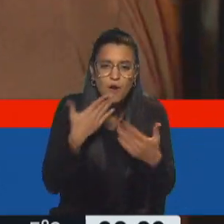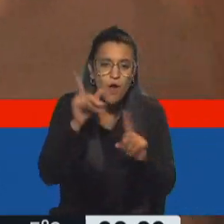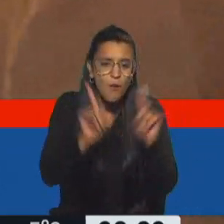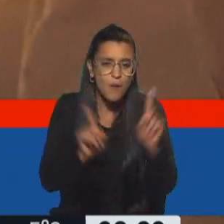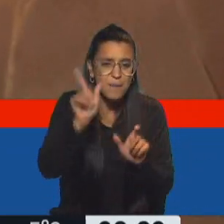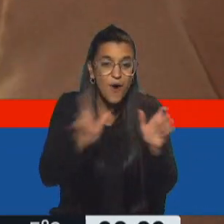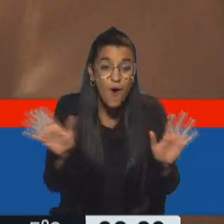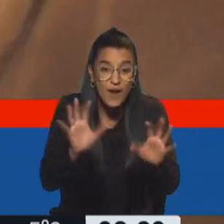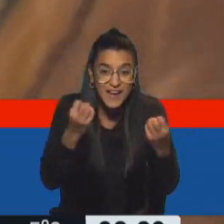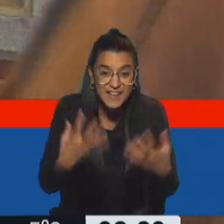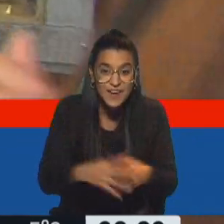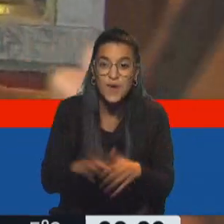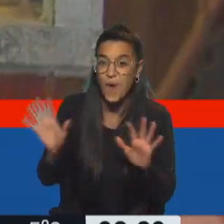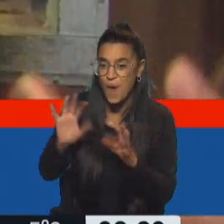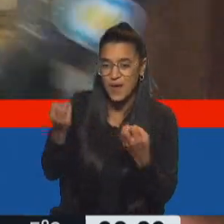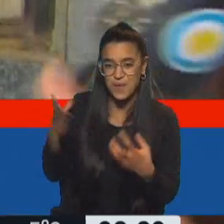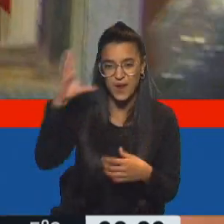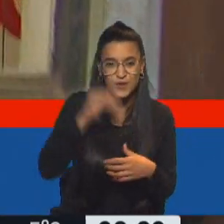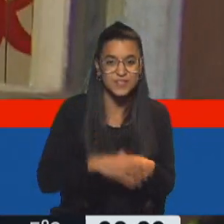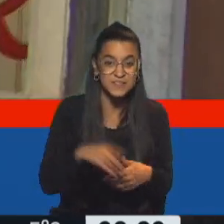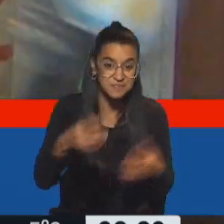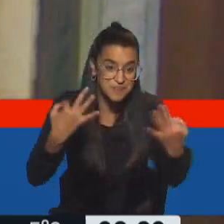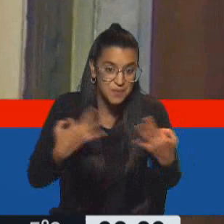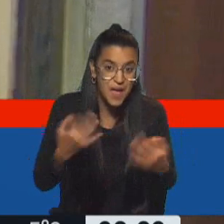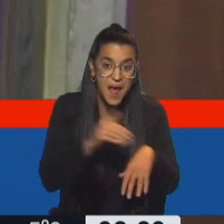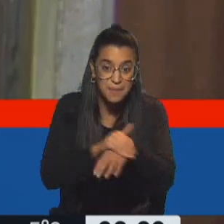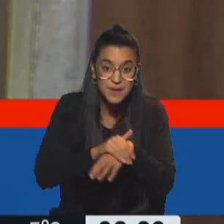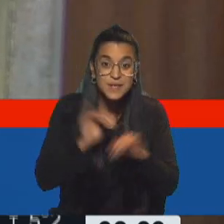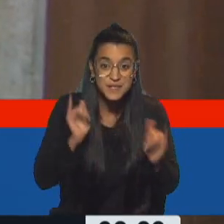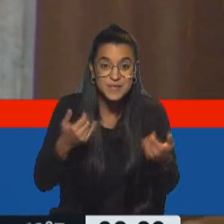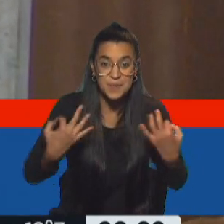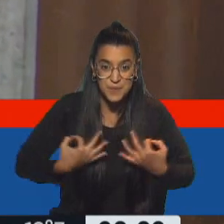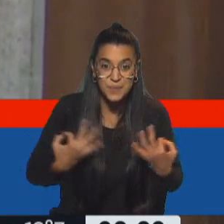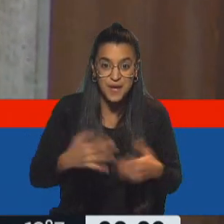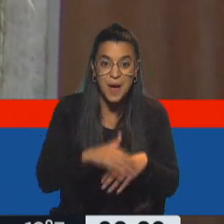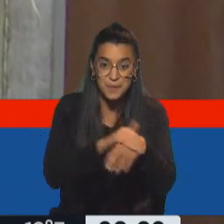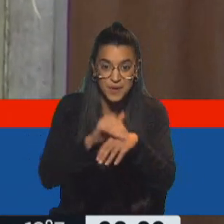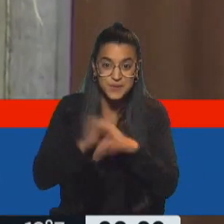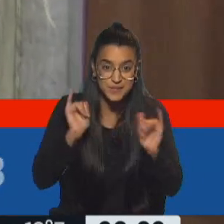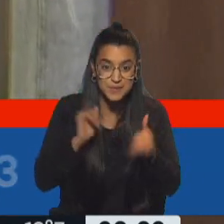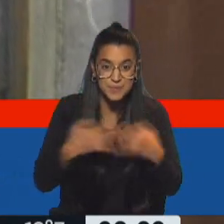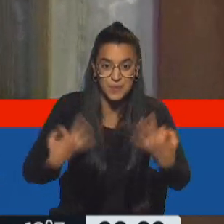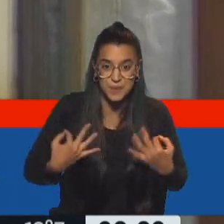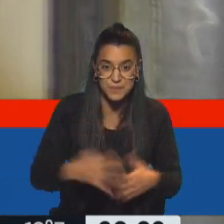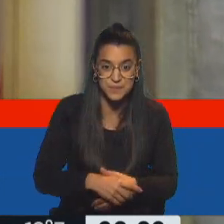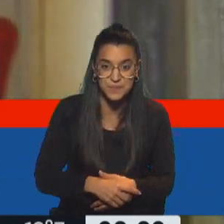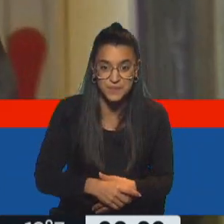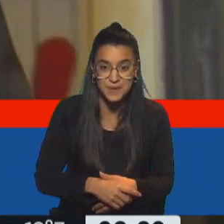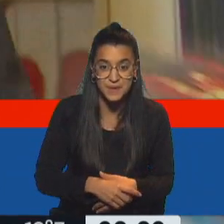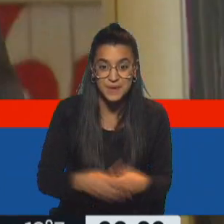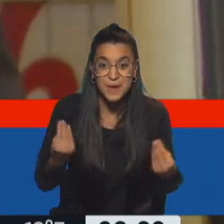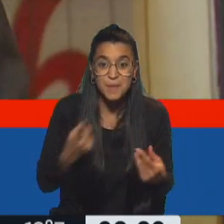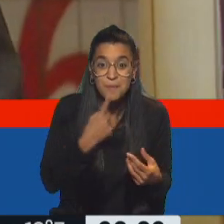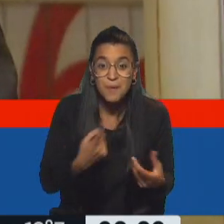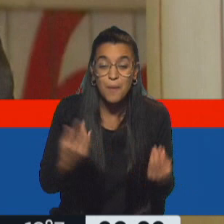gente que está aquí. Hola, ¿cómo te va? ¿Qué tal? Buenas noches. Bueno, pasándola bien, con amigos. Pasándola bien, con amigos. Bien. ¿Cuál